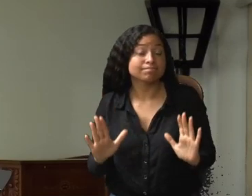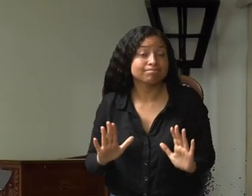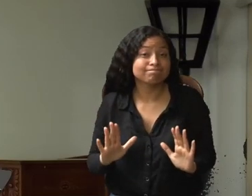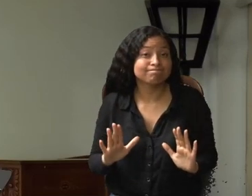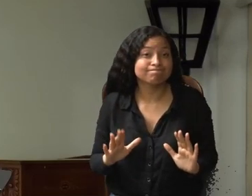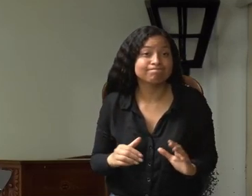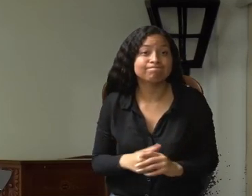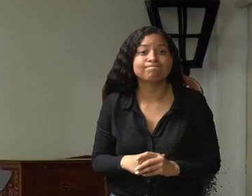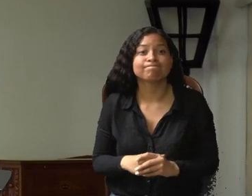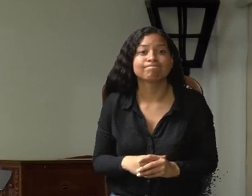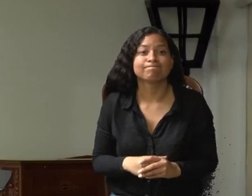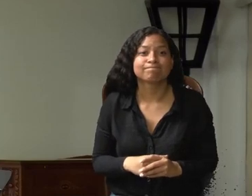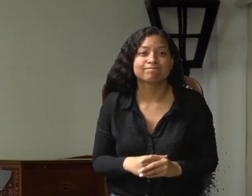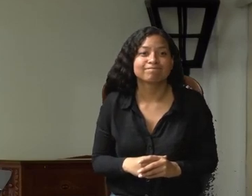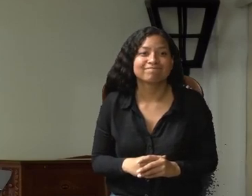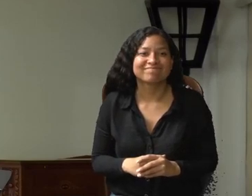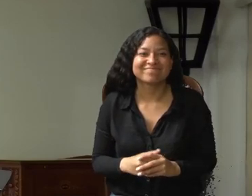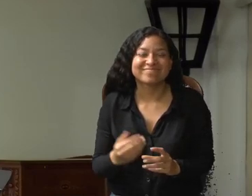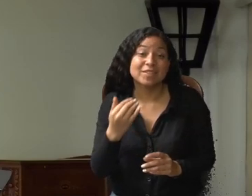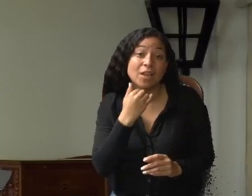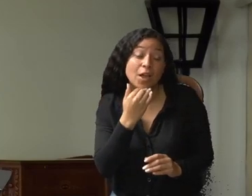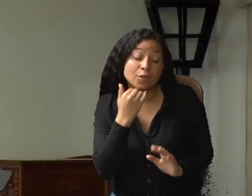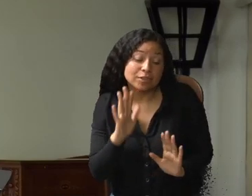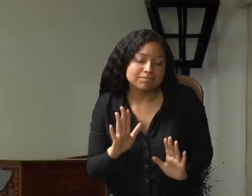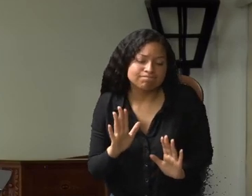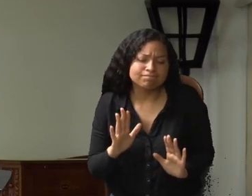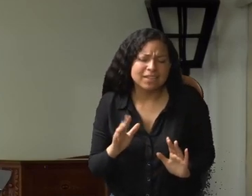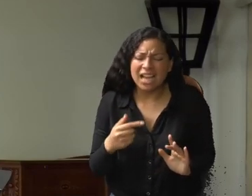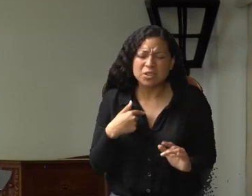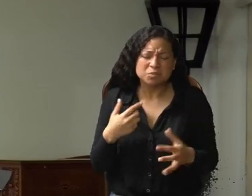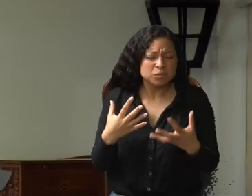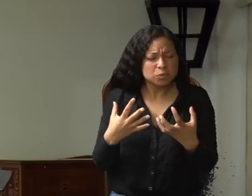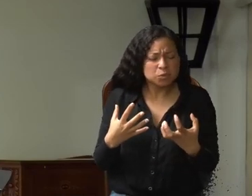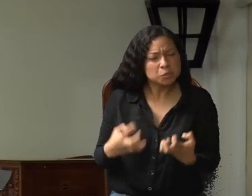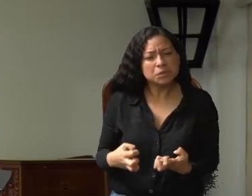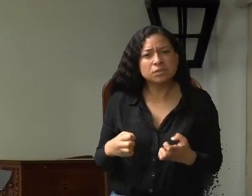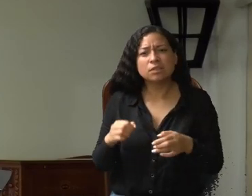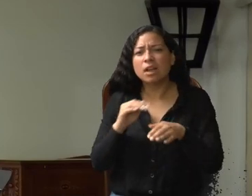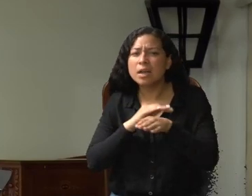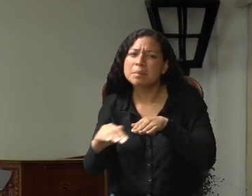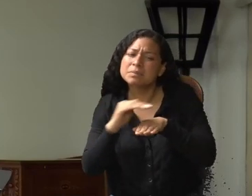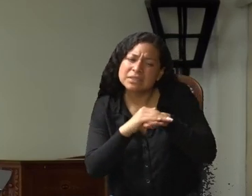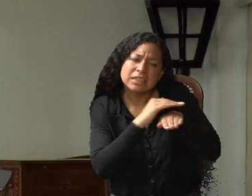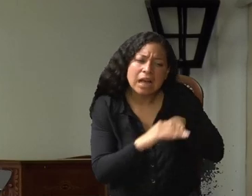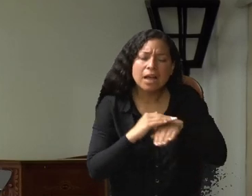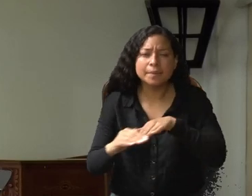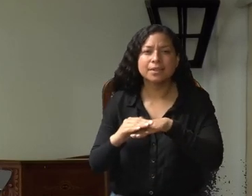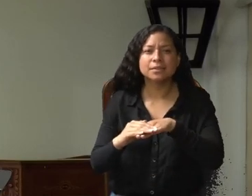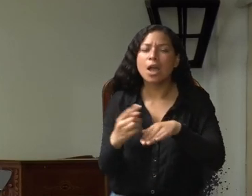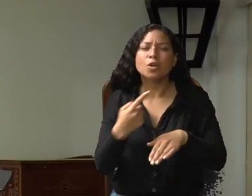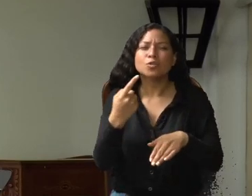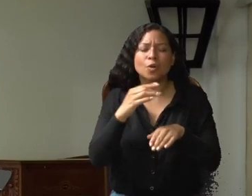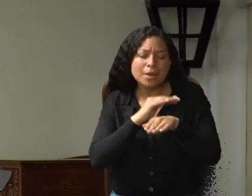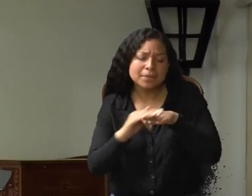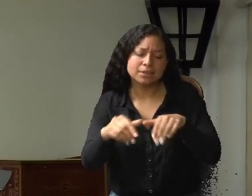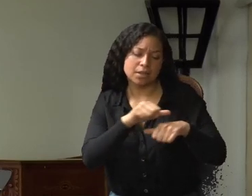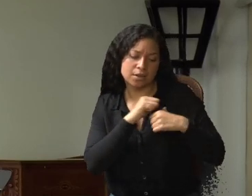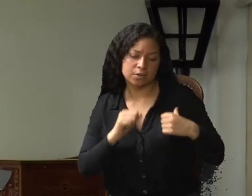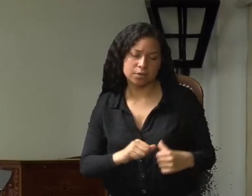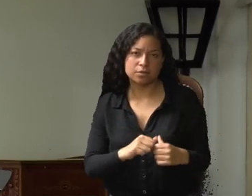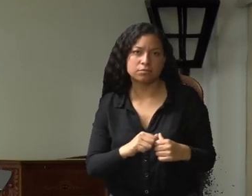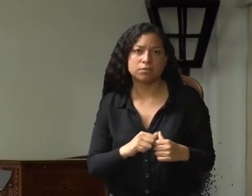No soy de hacer llamados complejos, soy de hacer llamados al corazón. Y no quiero en ese momento que se